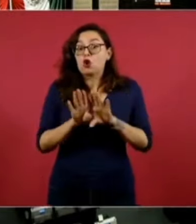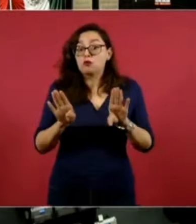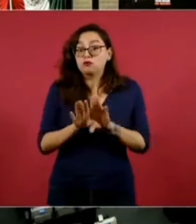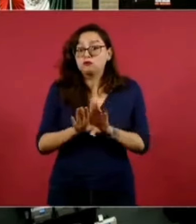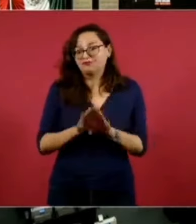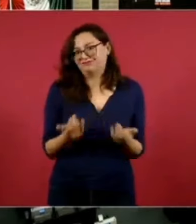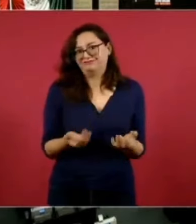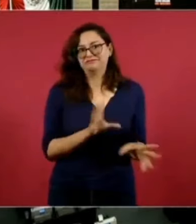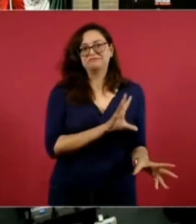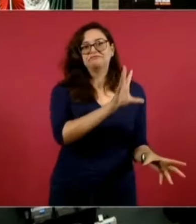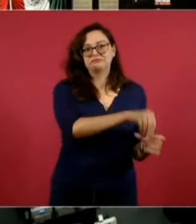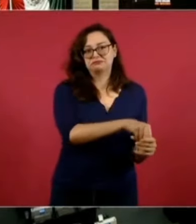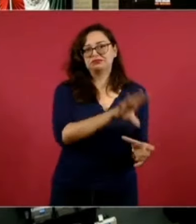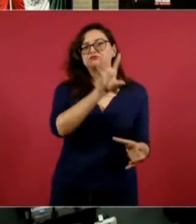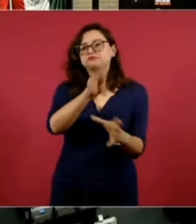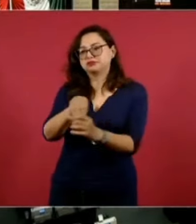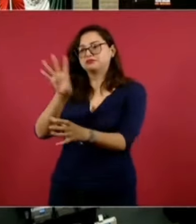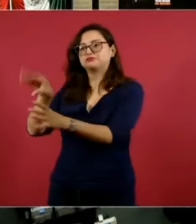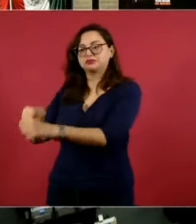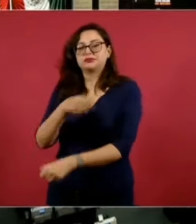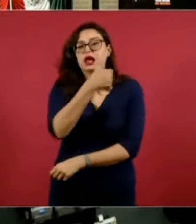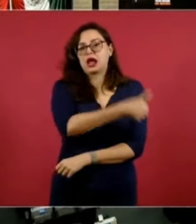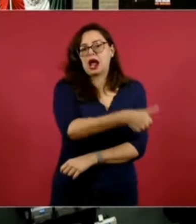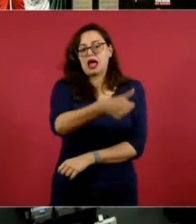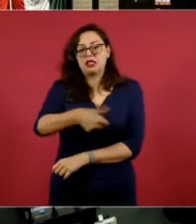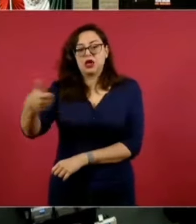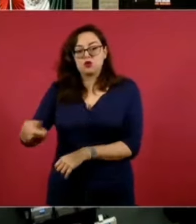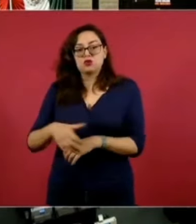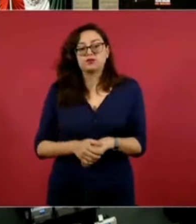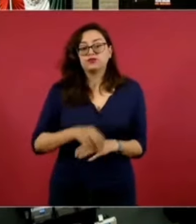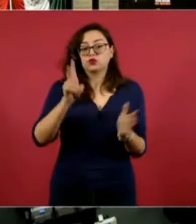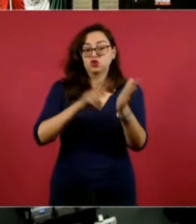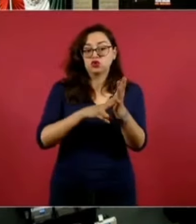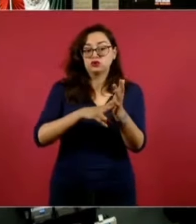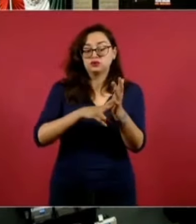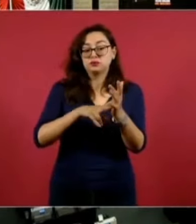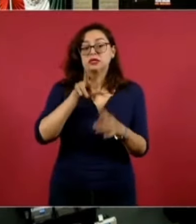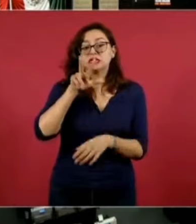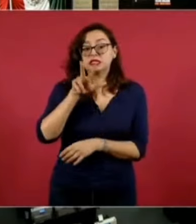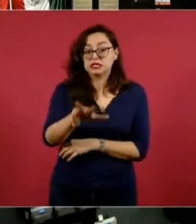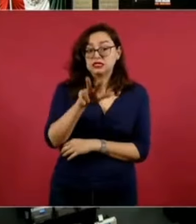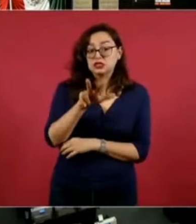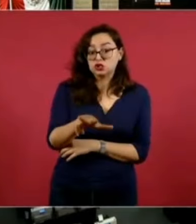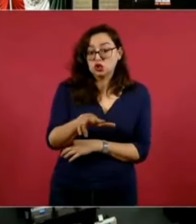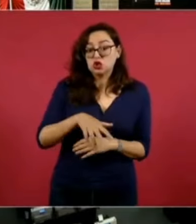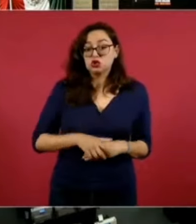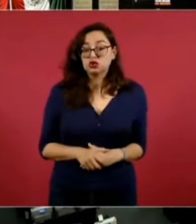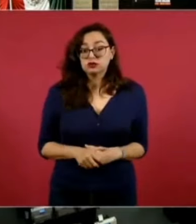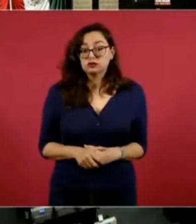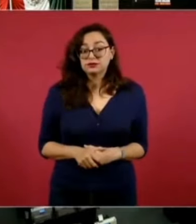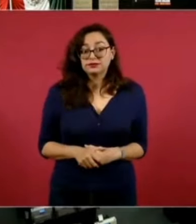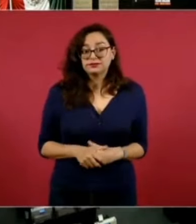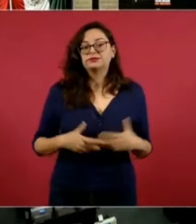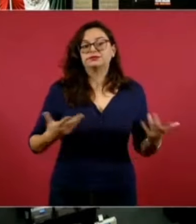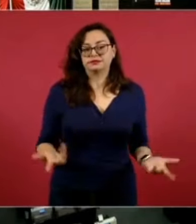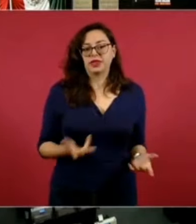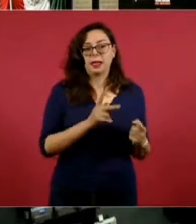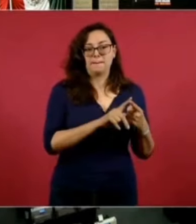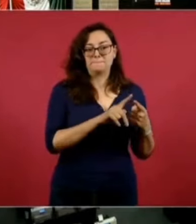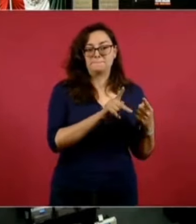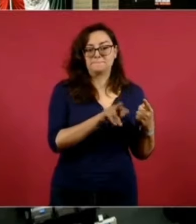partido en 2018 pri verde y Nueva Alianza morena ya este como partido